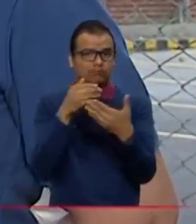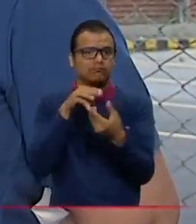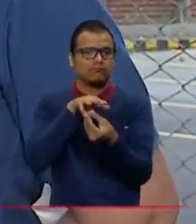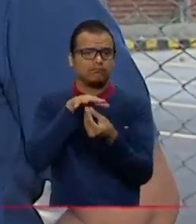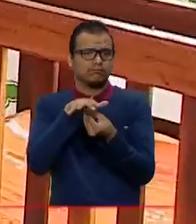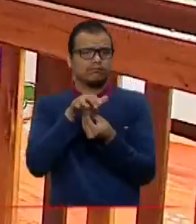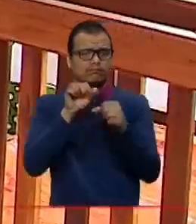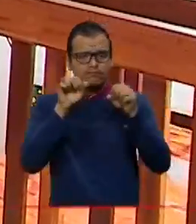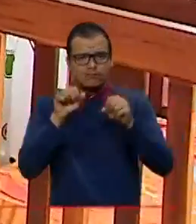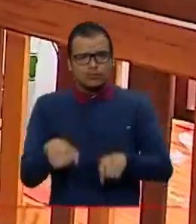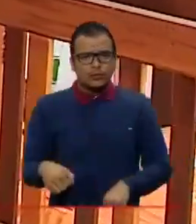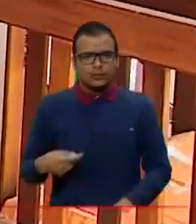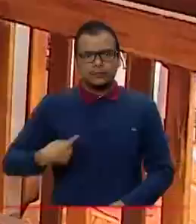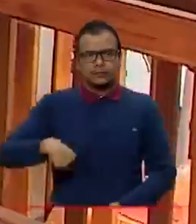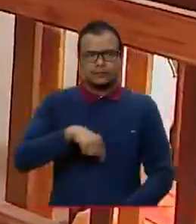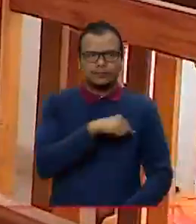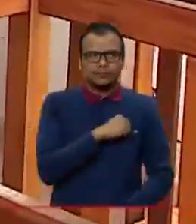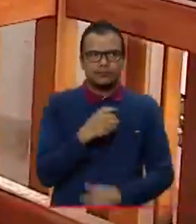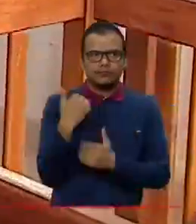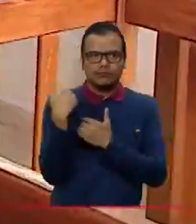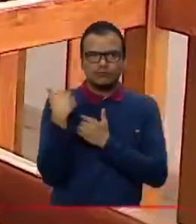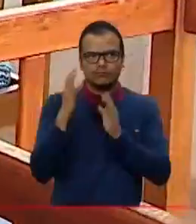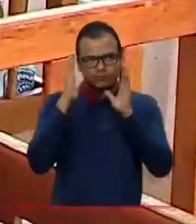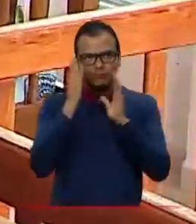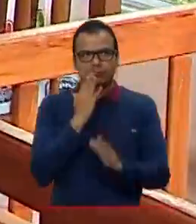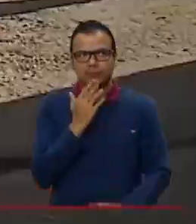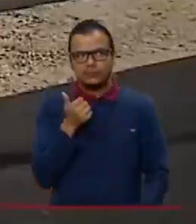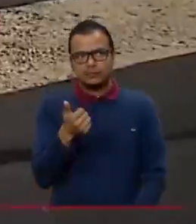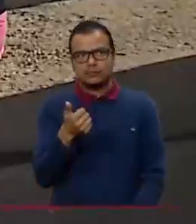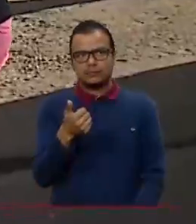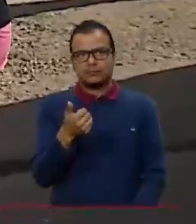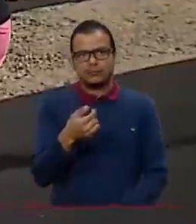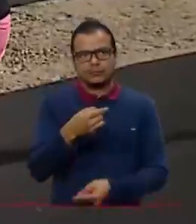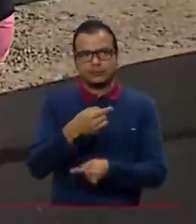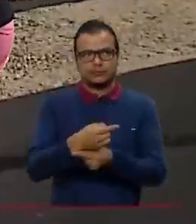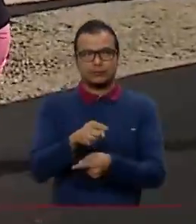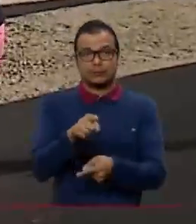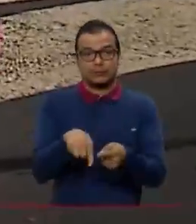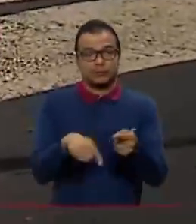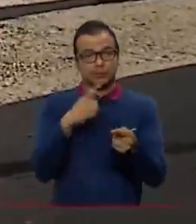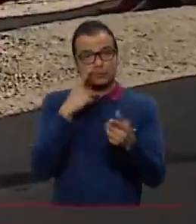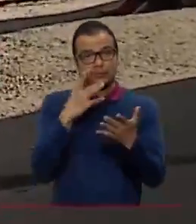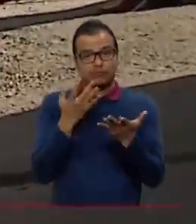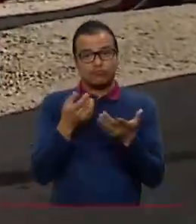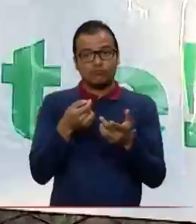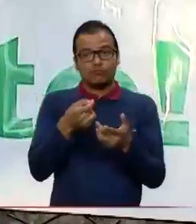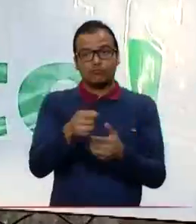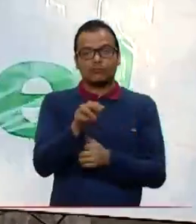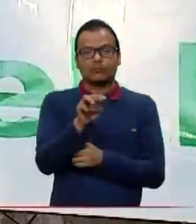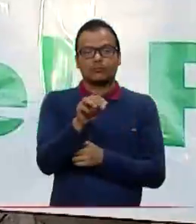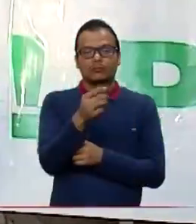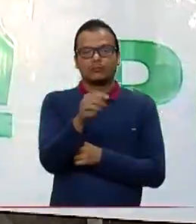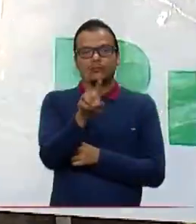no van a tener la misma cuidado que nosotros le brindamos en los hogares comunitarios. Se espera que el próximo martes 17 de